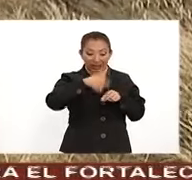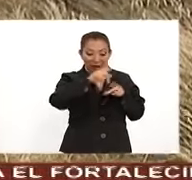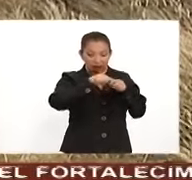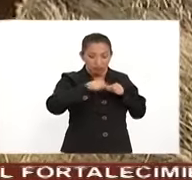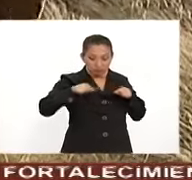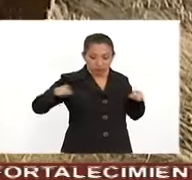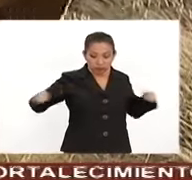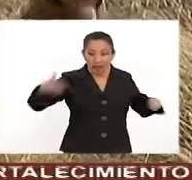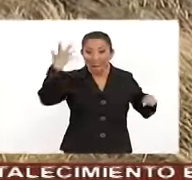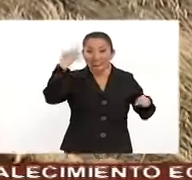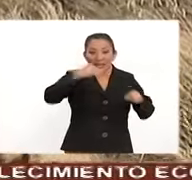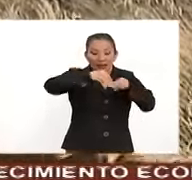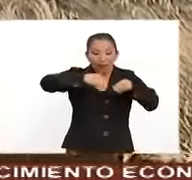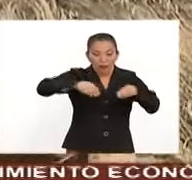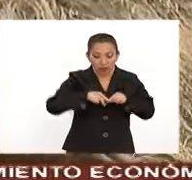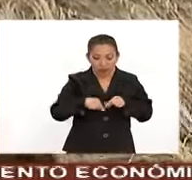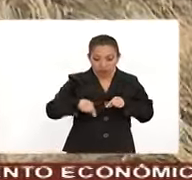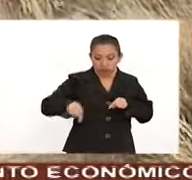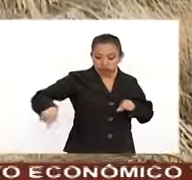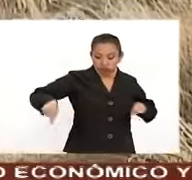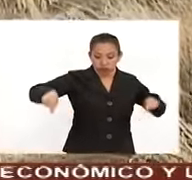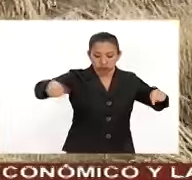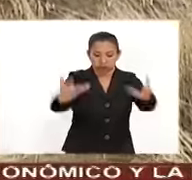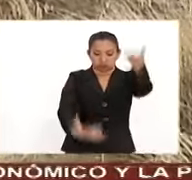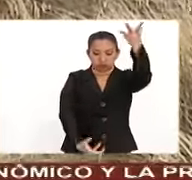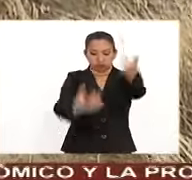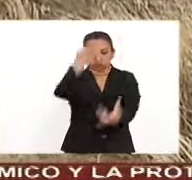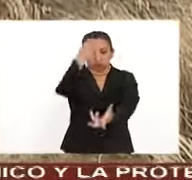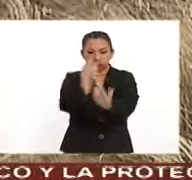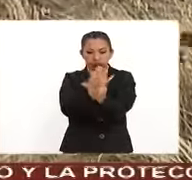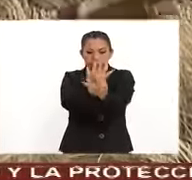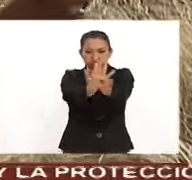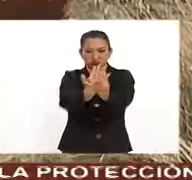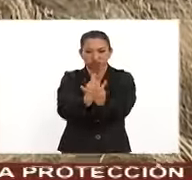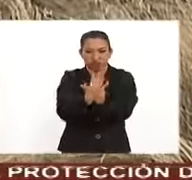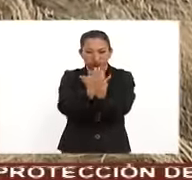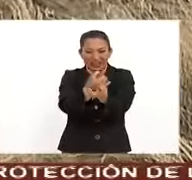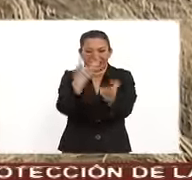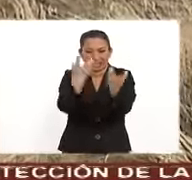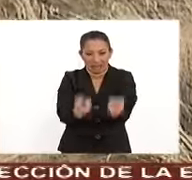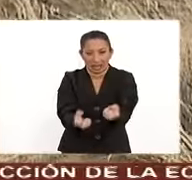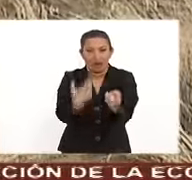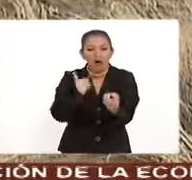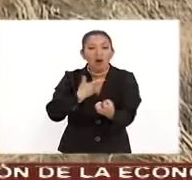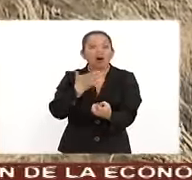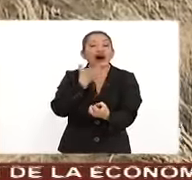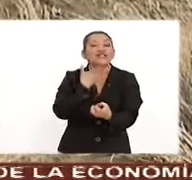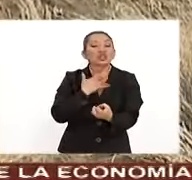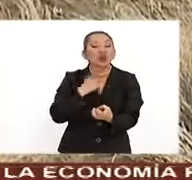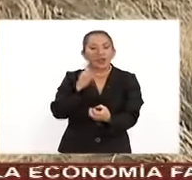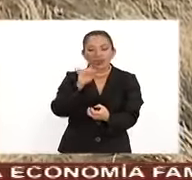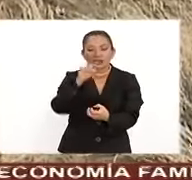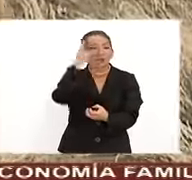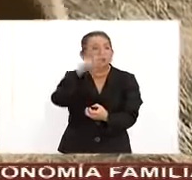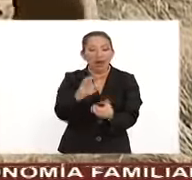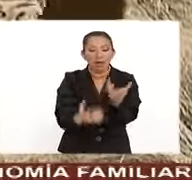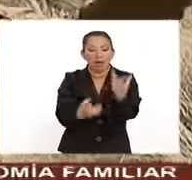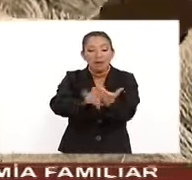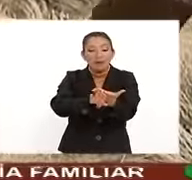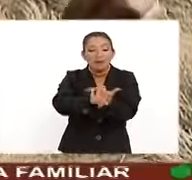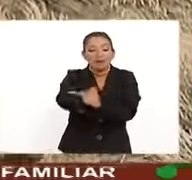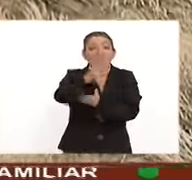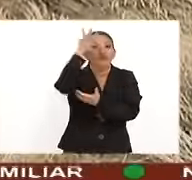un ancho de 10 metros. Esto lo hacen quemando este pequeño pastizal amarillo con gasolina y diésel, y lo hacen con el único propósito de